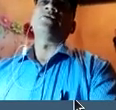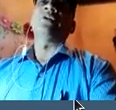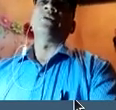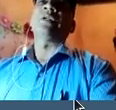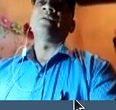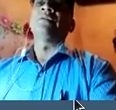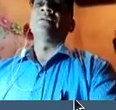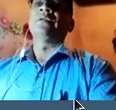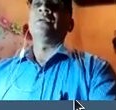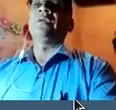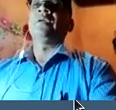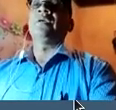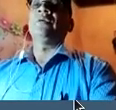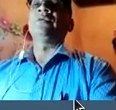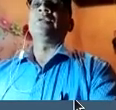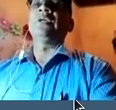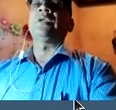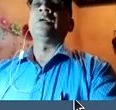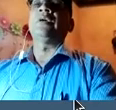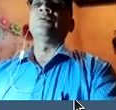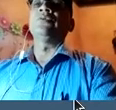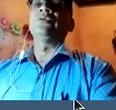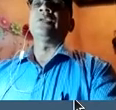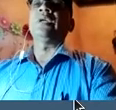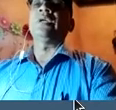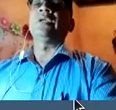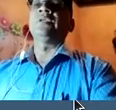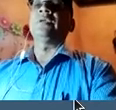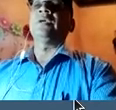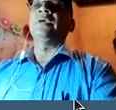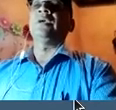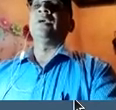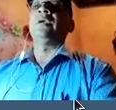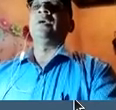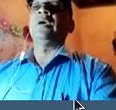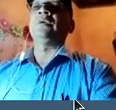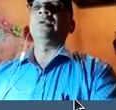de un celular o tener un internet